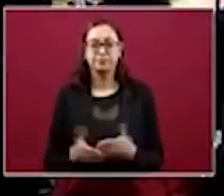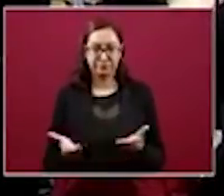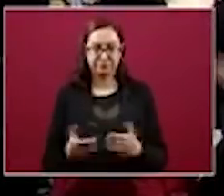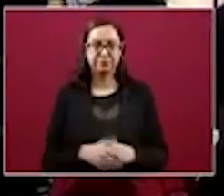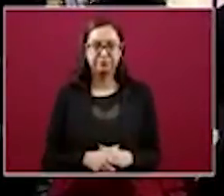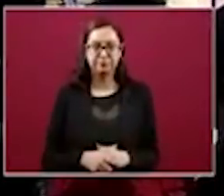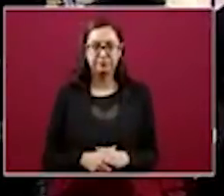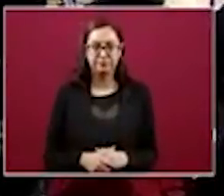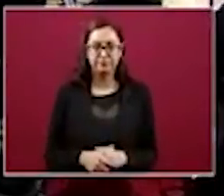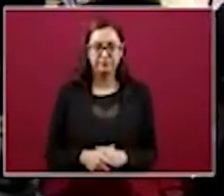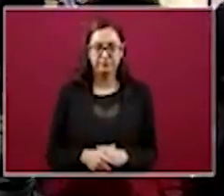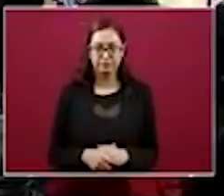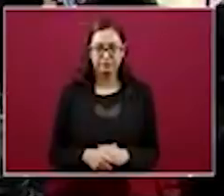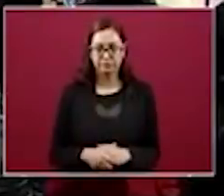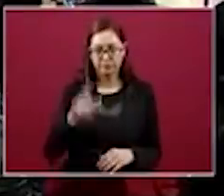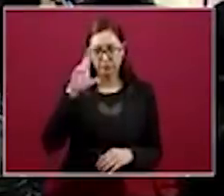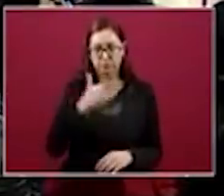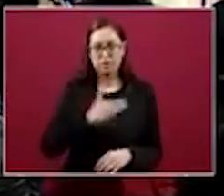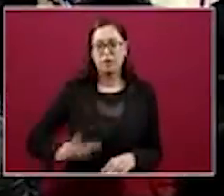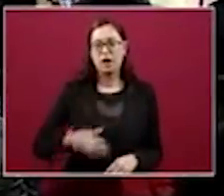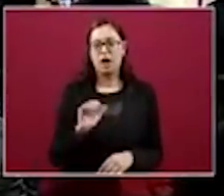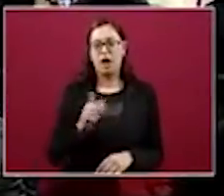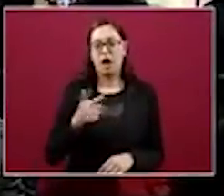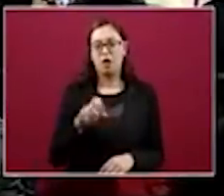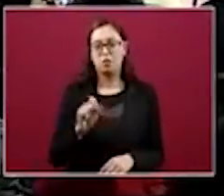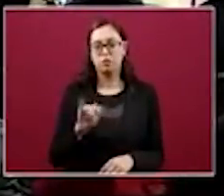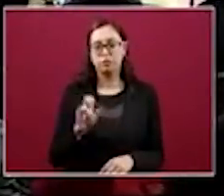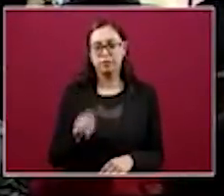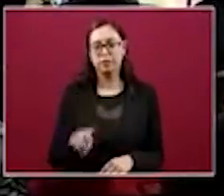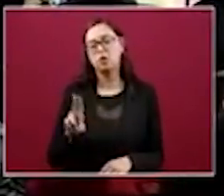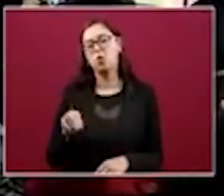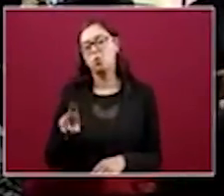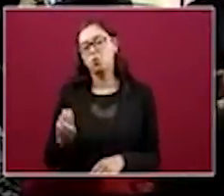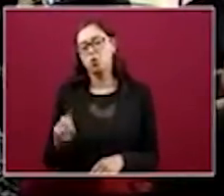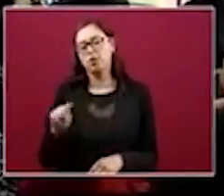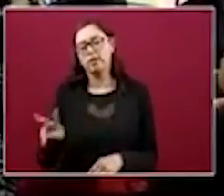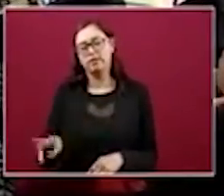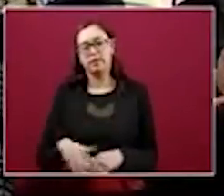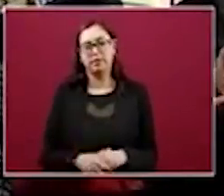Adelante. Hola, presidente. Soy Agustín Velasco de Uno TV. Quisiera preguntarle sobre esta